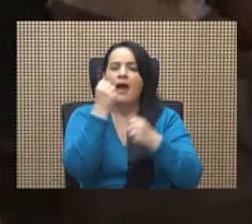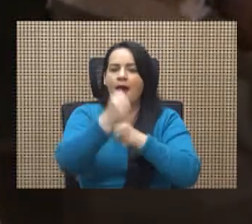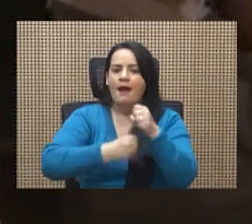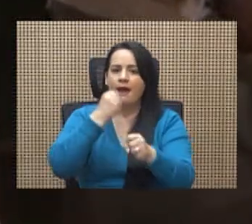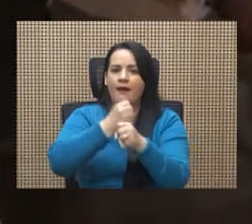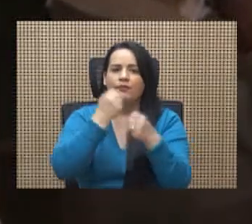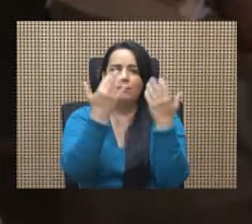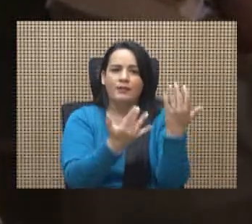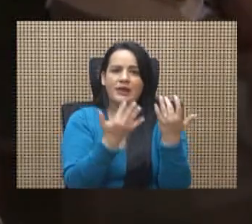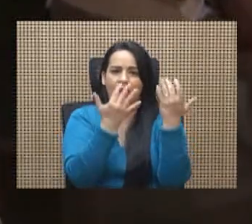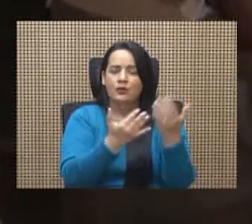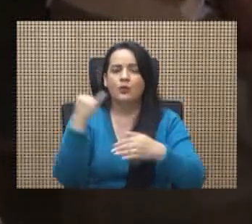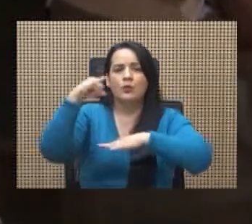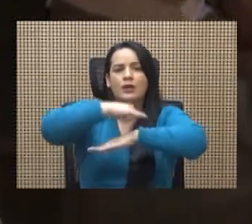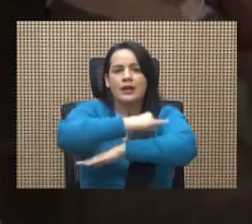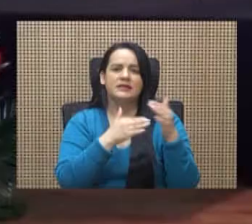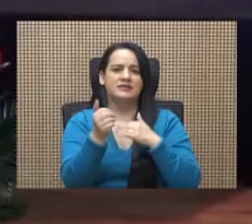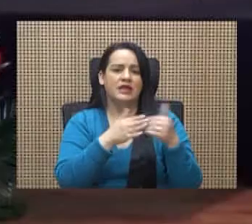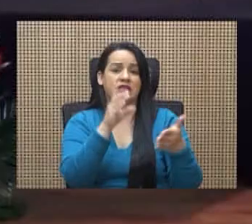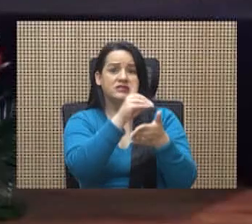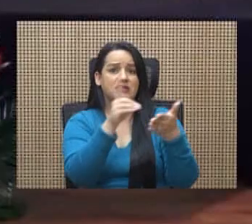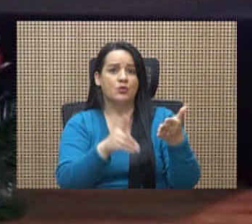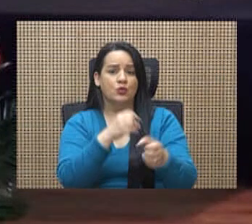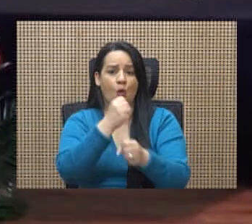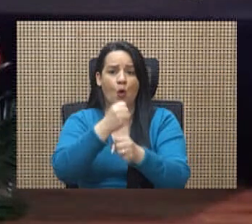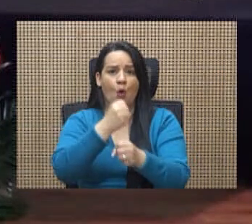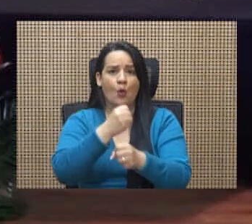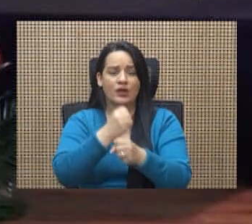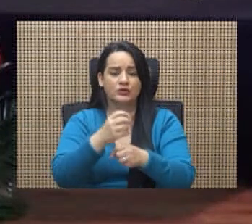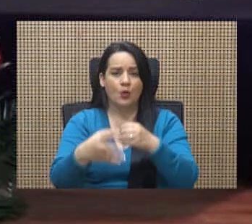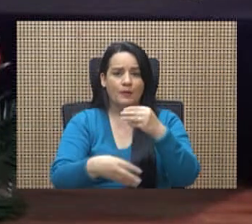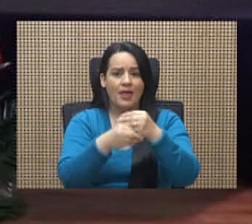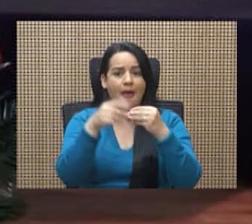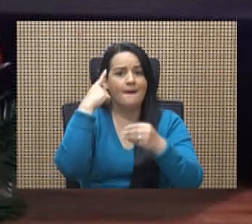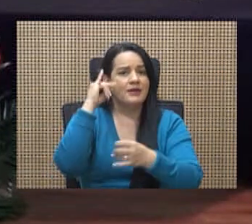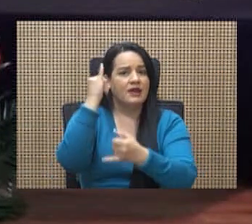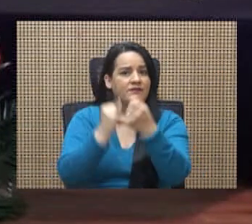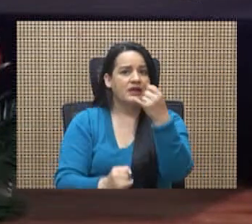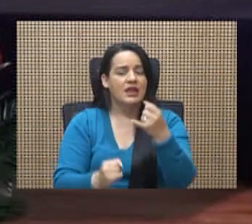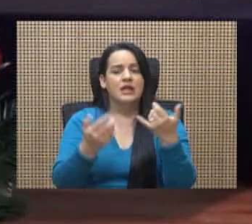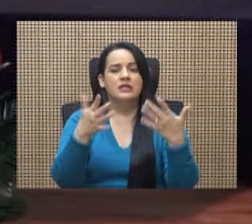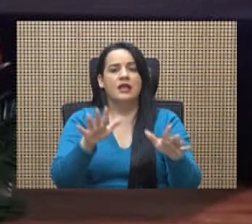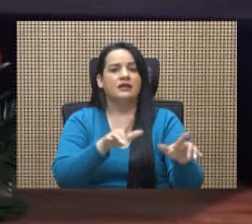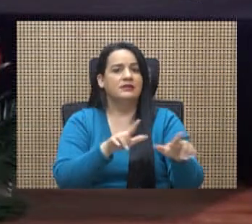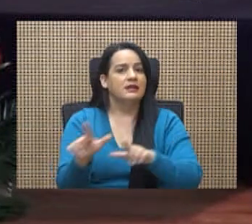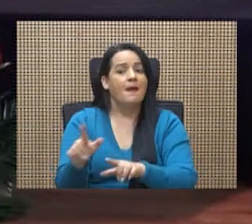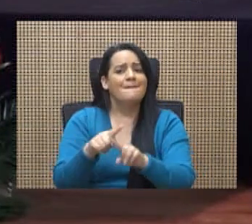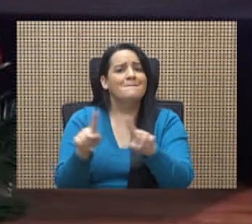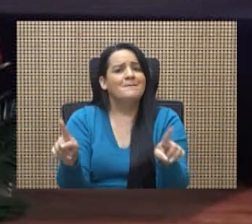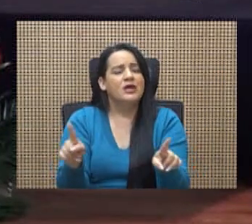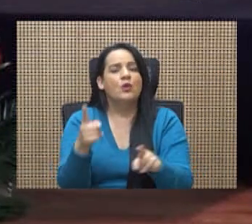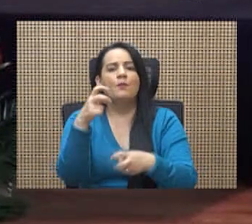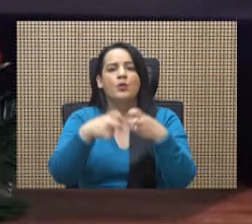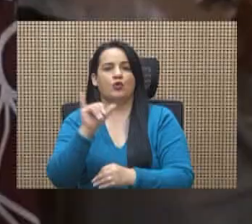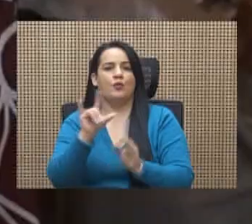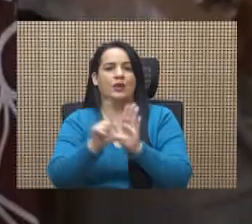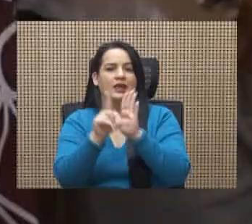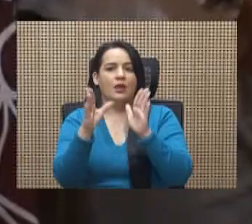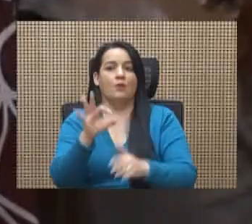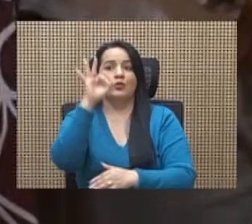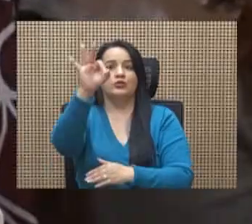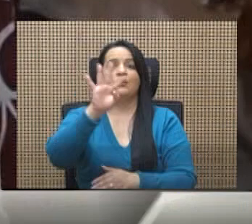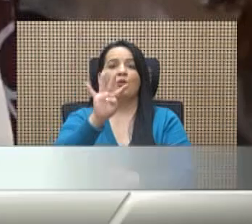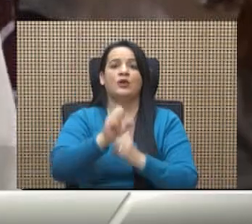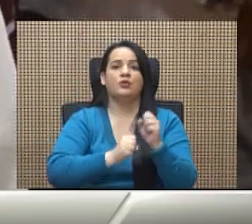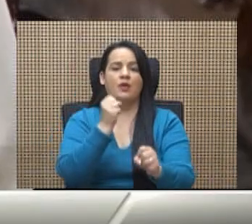cristiana maría marta carballo señaló que llegó el momento de responder al abandono de décadas el